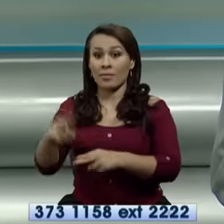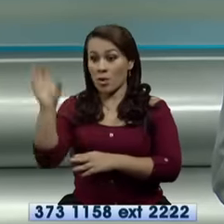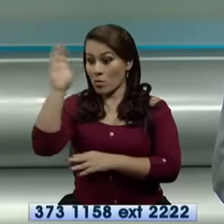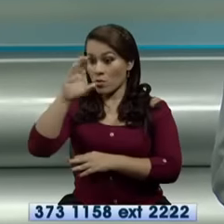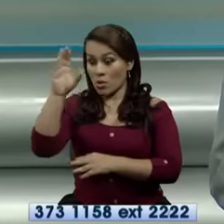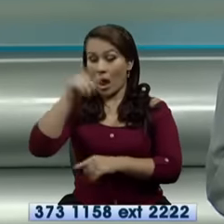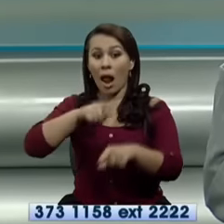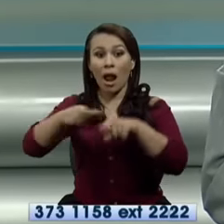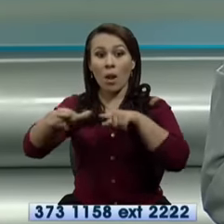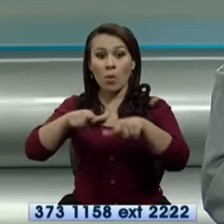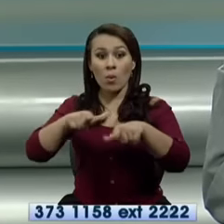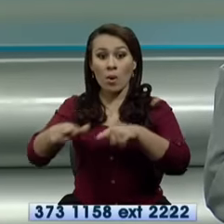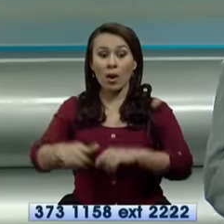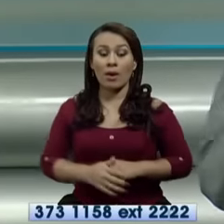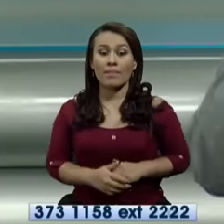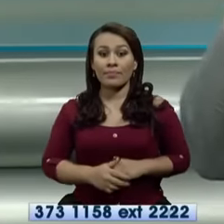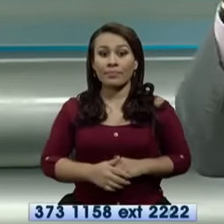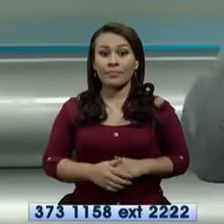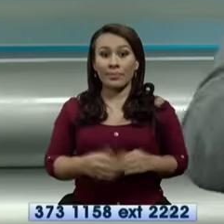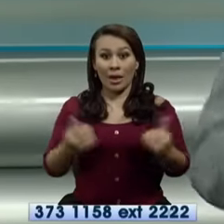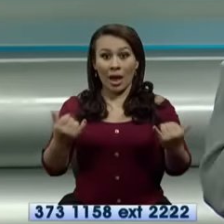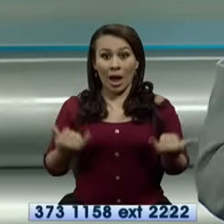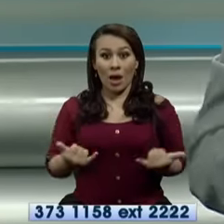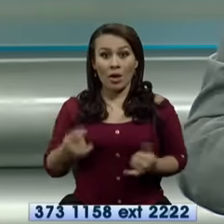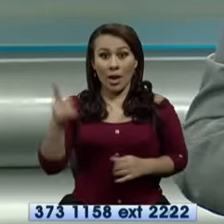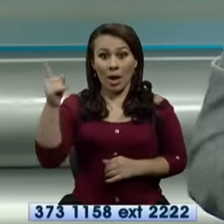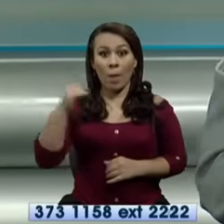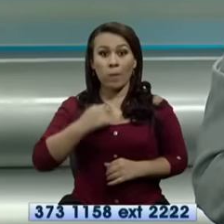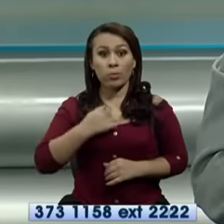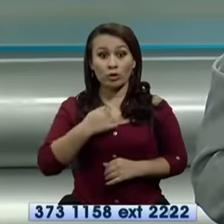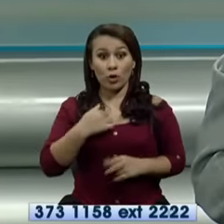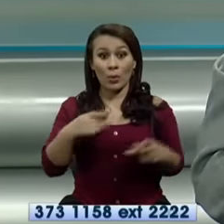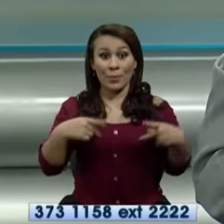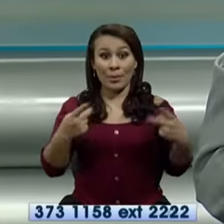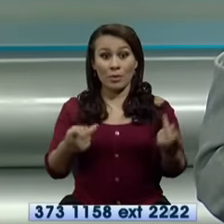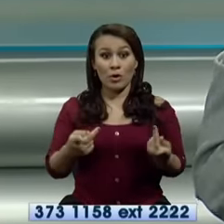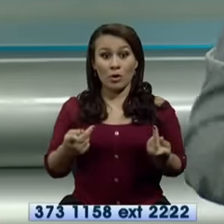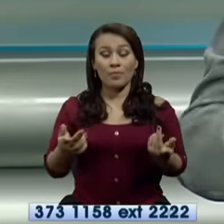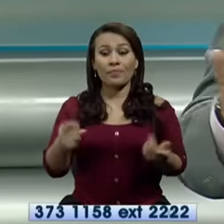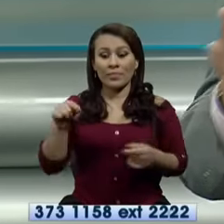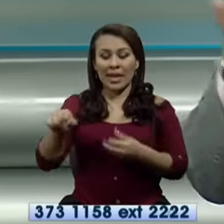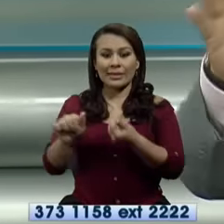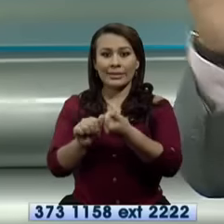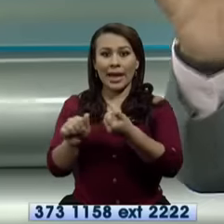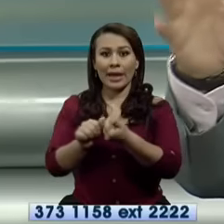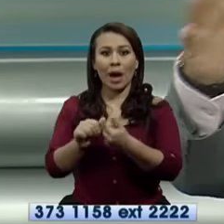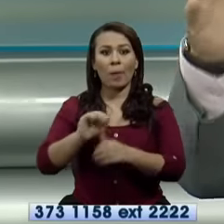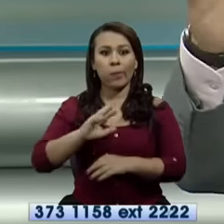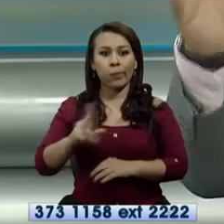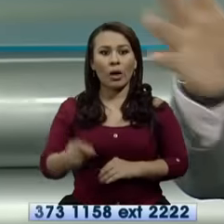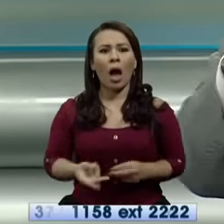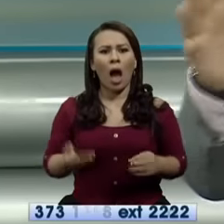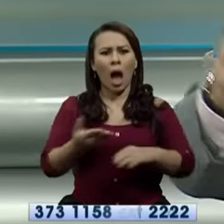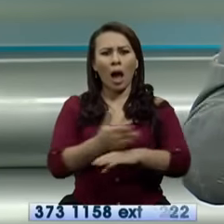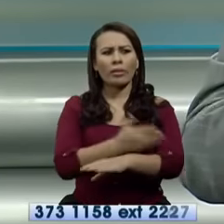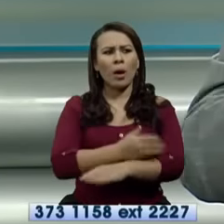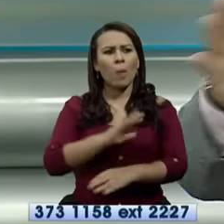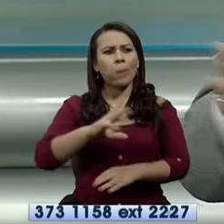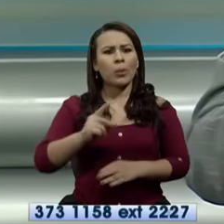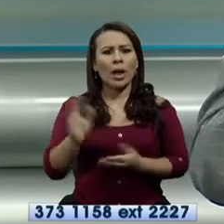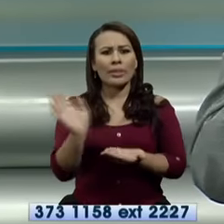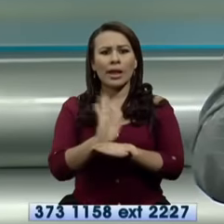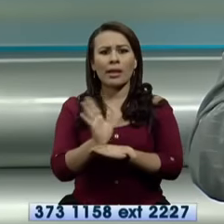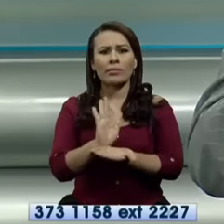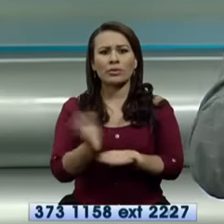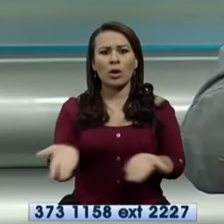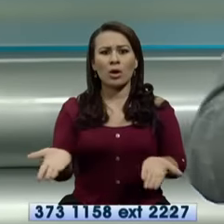algunos sectores acaba de haber otro robo ahí por donde yo vivo resulta que una vez robaron televisores y todo y no salieron